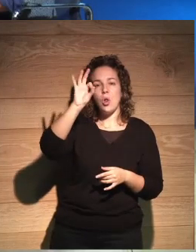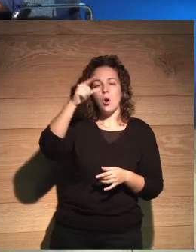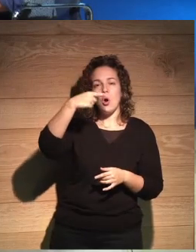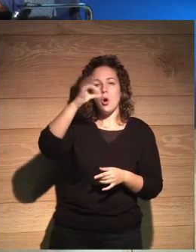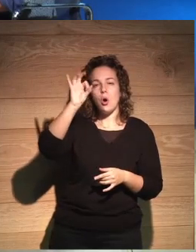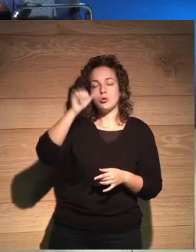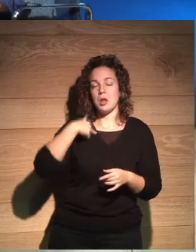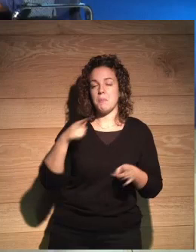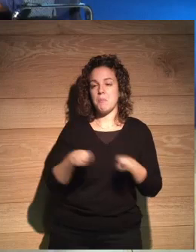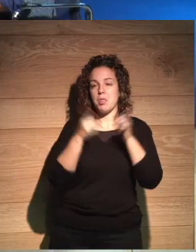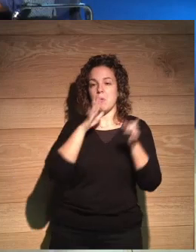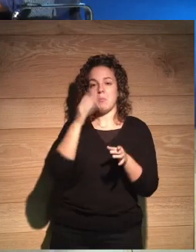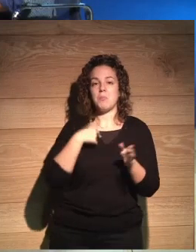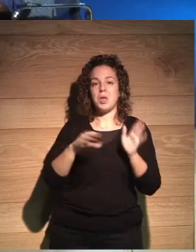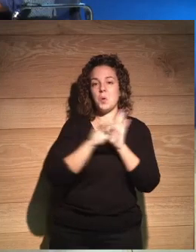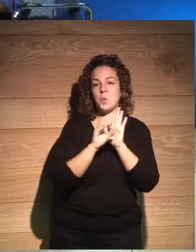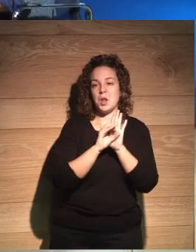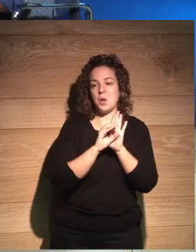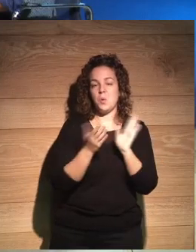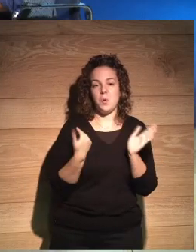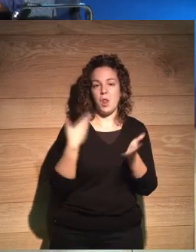y me está respaldando.